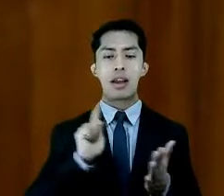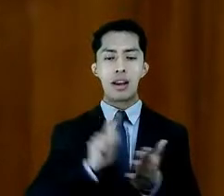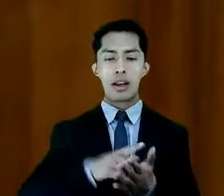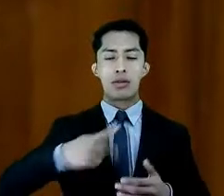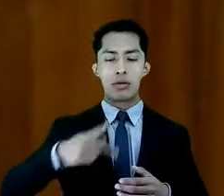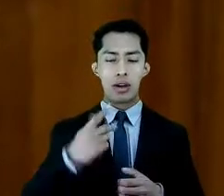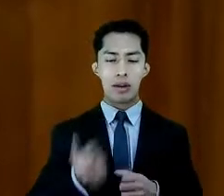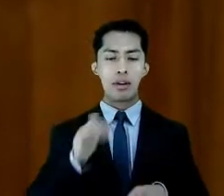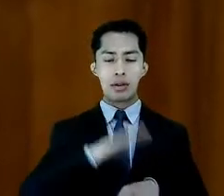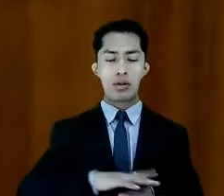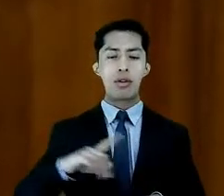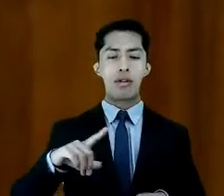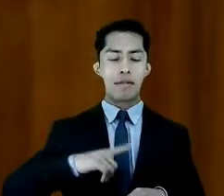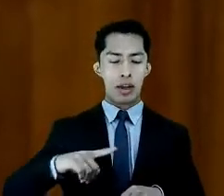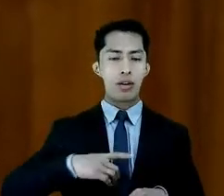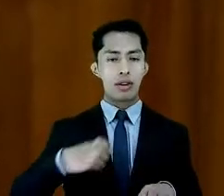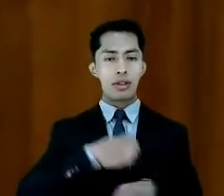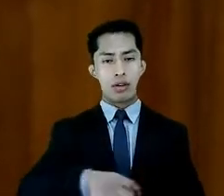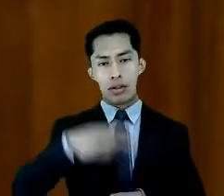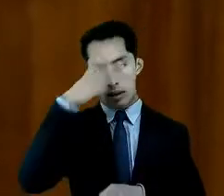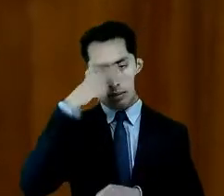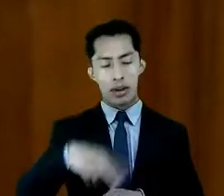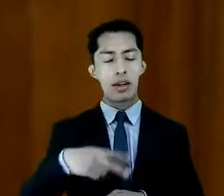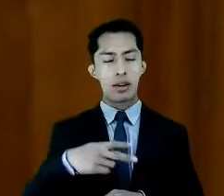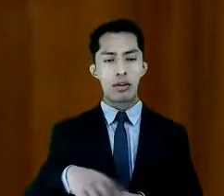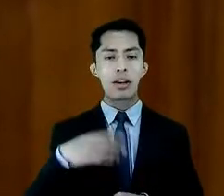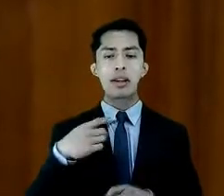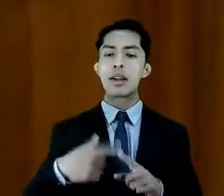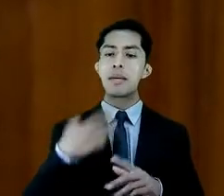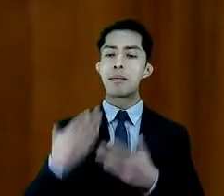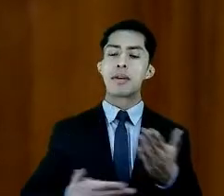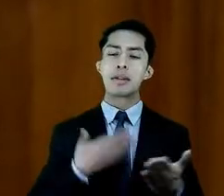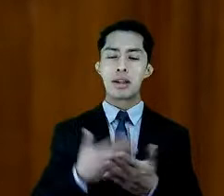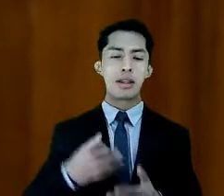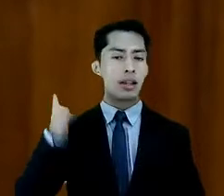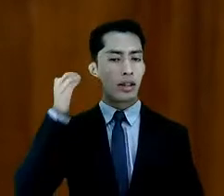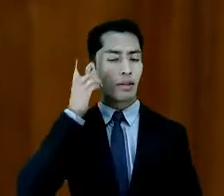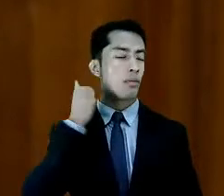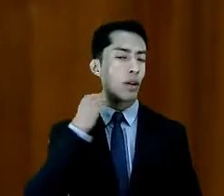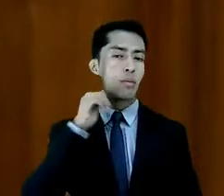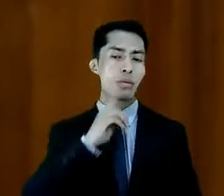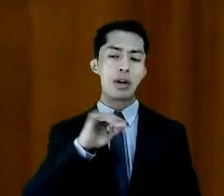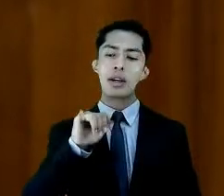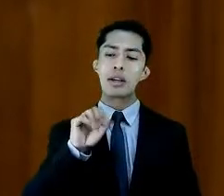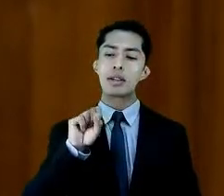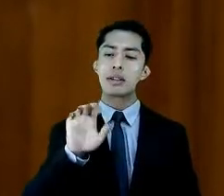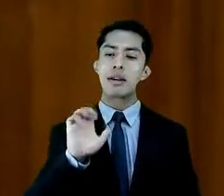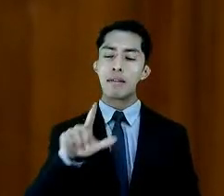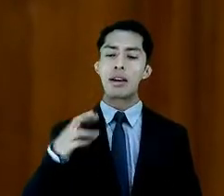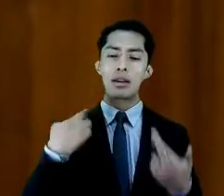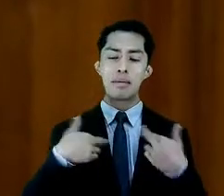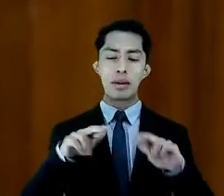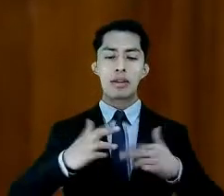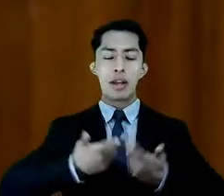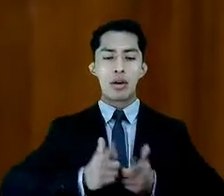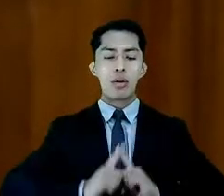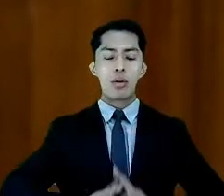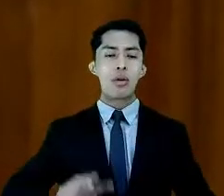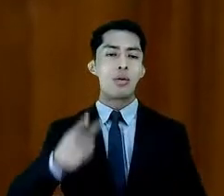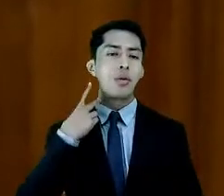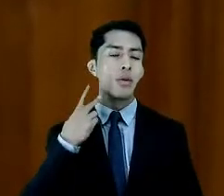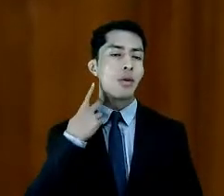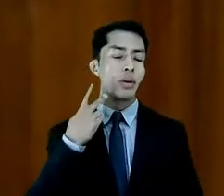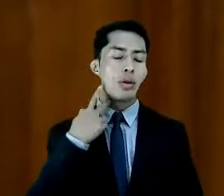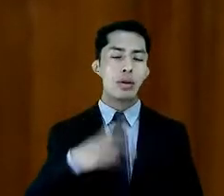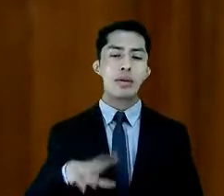de la Administración Pública del Estado de México, presentada por la diputada Isabel Sánchez Holguín en nombre del Grupo Parlamentario